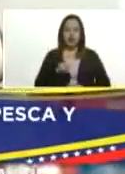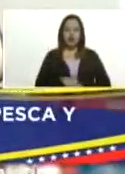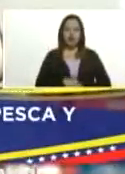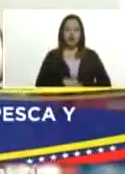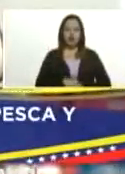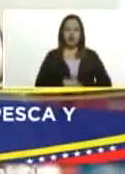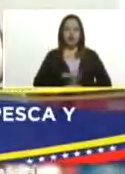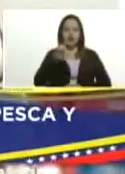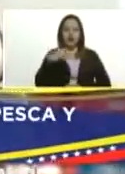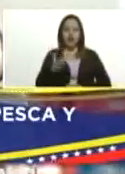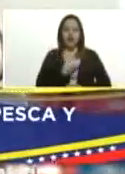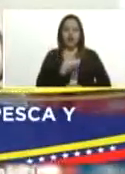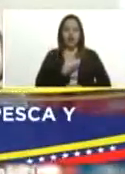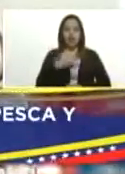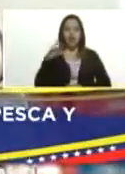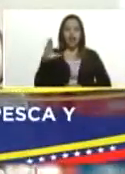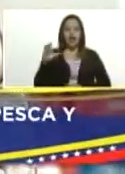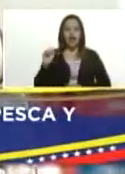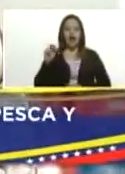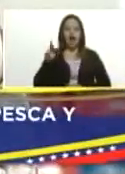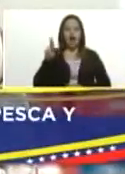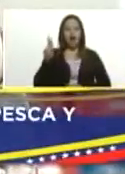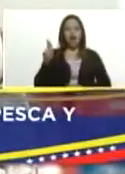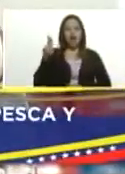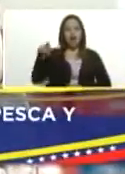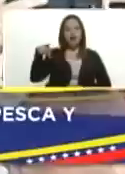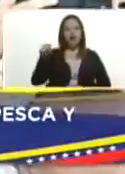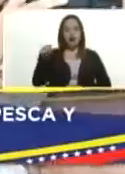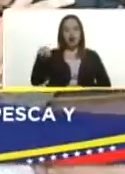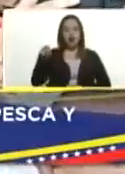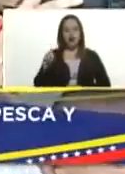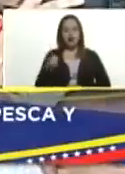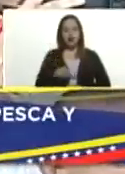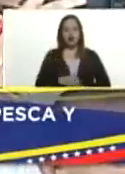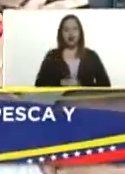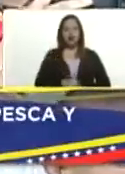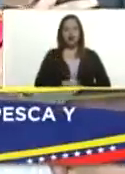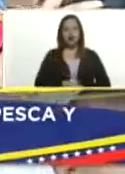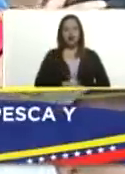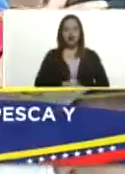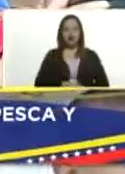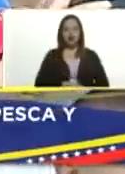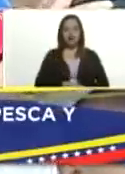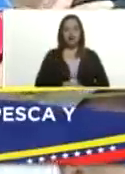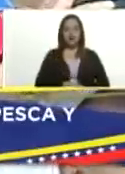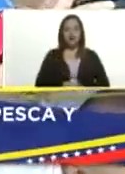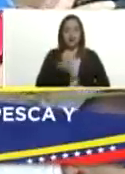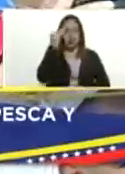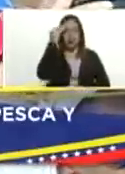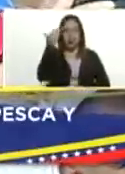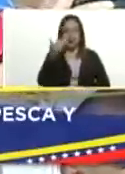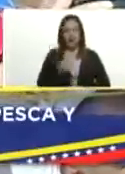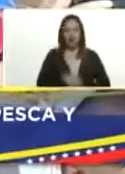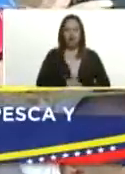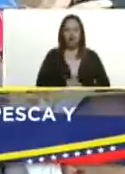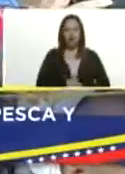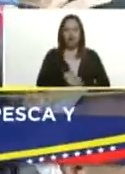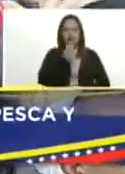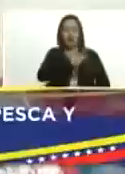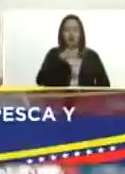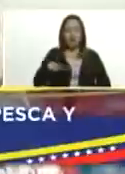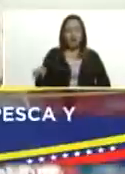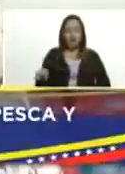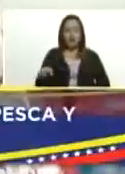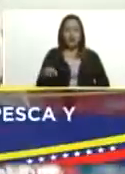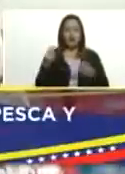El alcalde de Carúpano, en el municipio de Bermúdez, Julio Rodríguez, mi saludo a la gente de